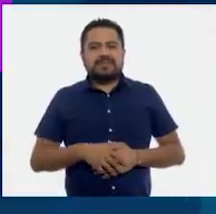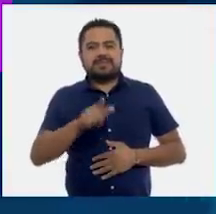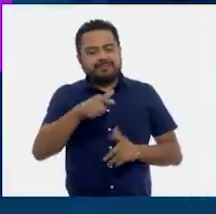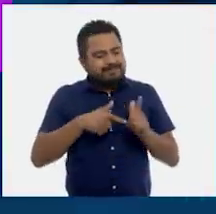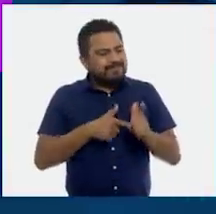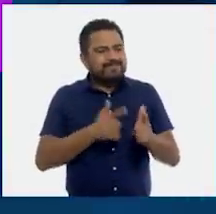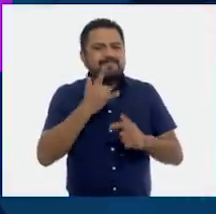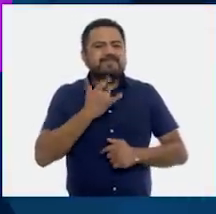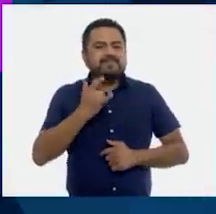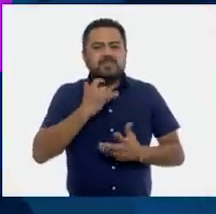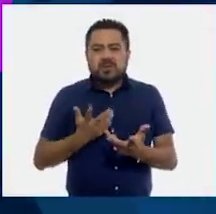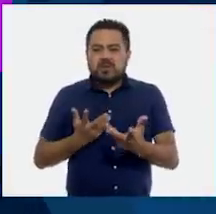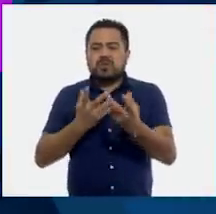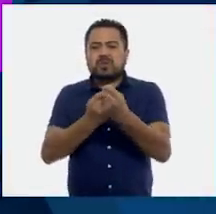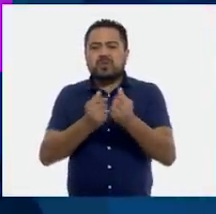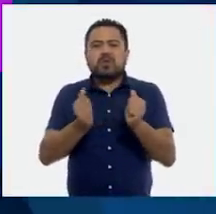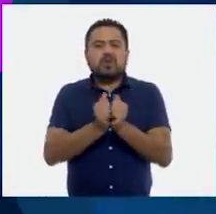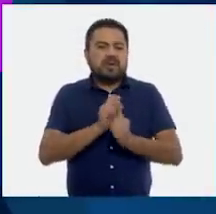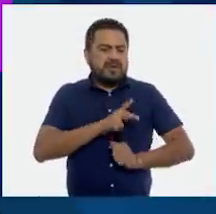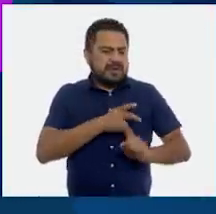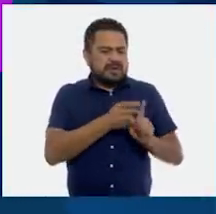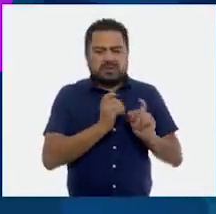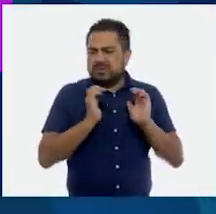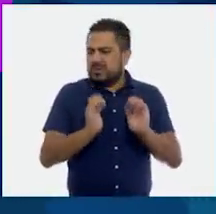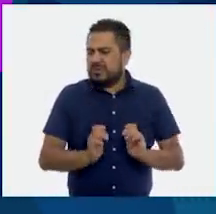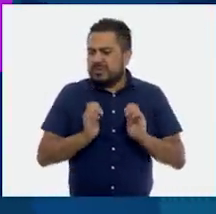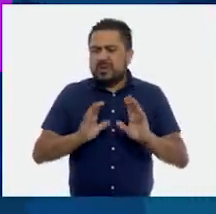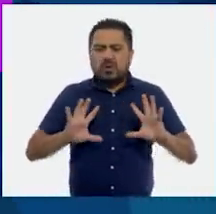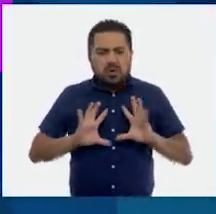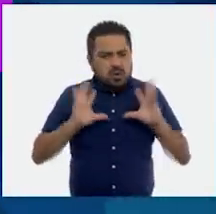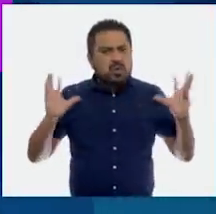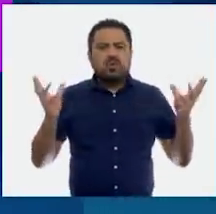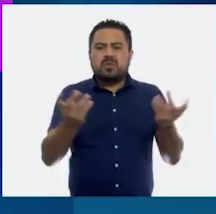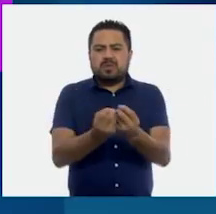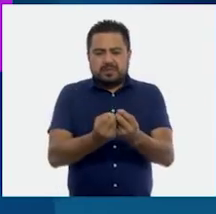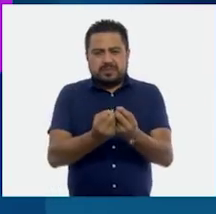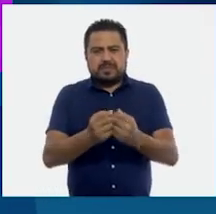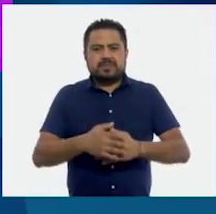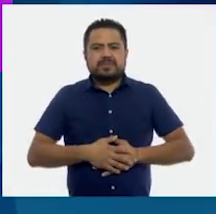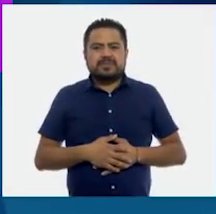Sigamos luchando juntos contra este virus, cuidándonos los unos a los otros.